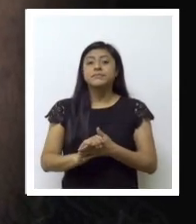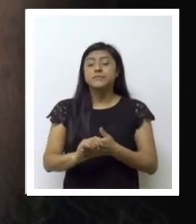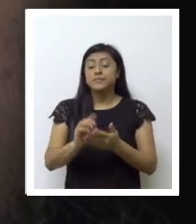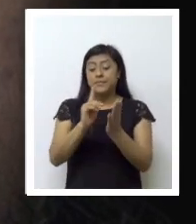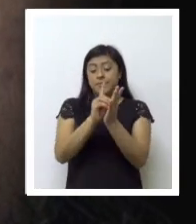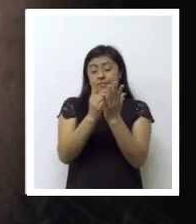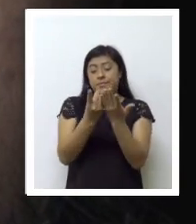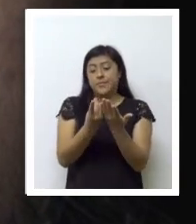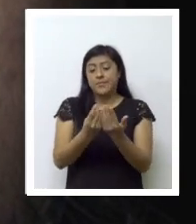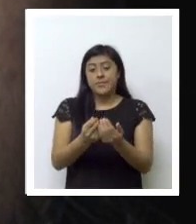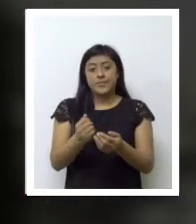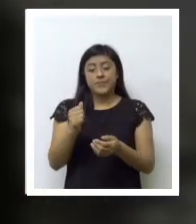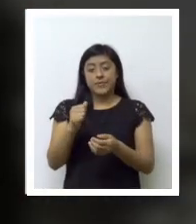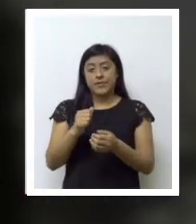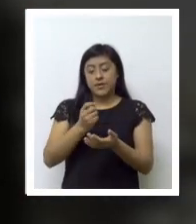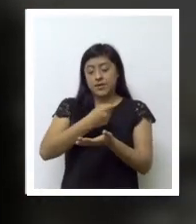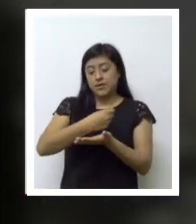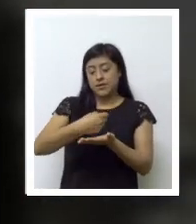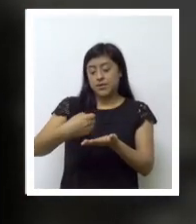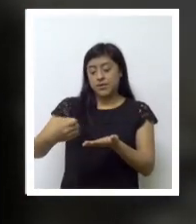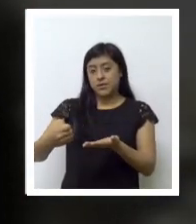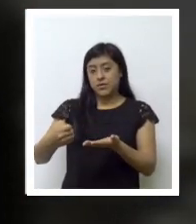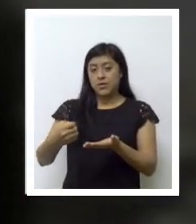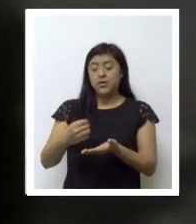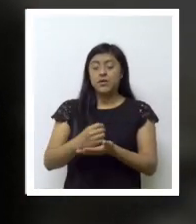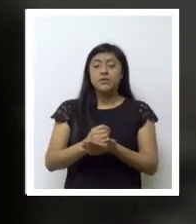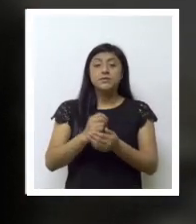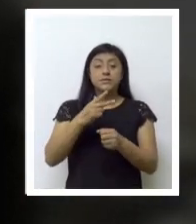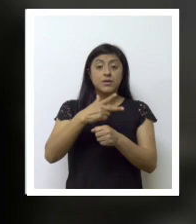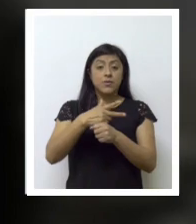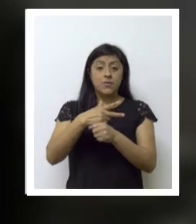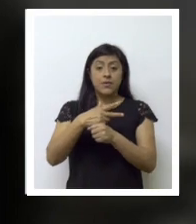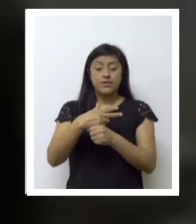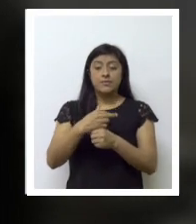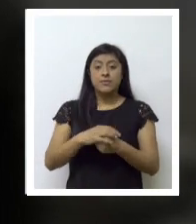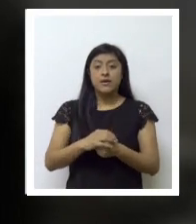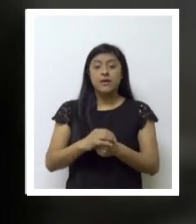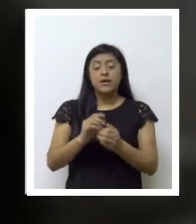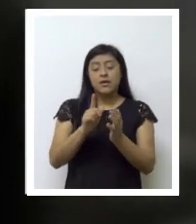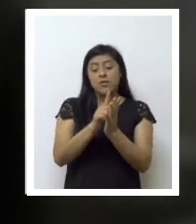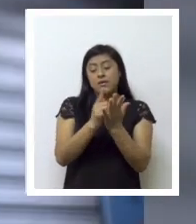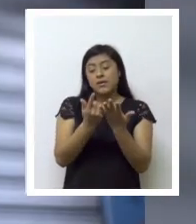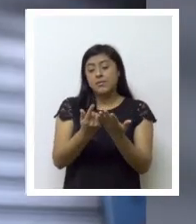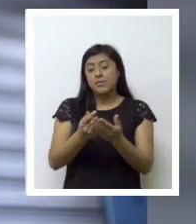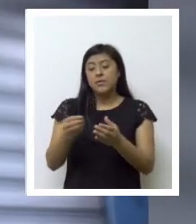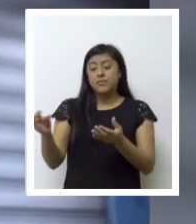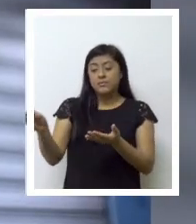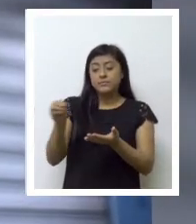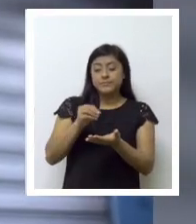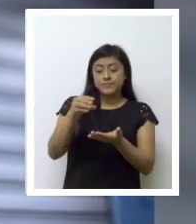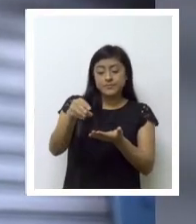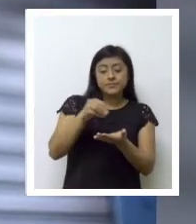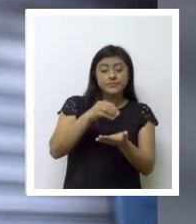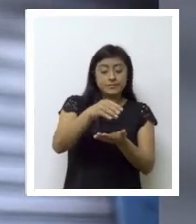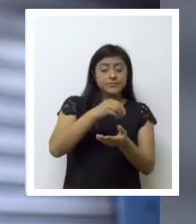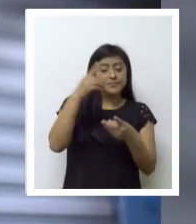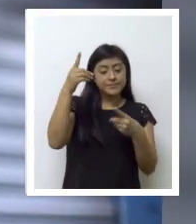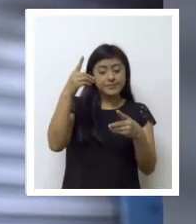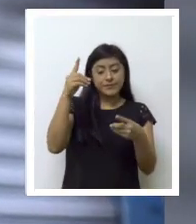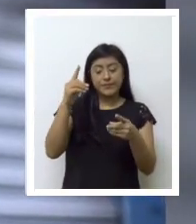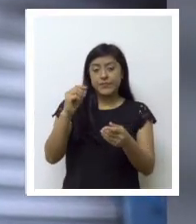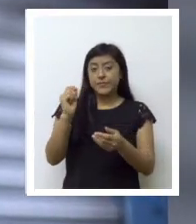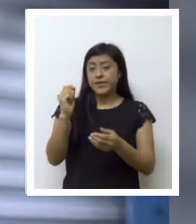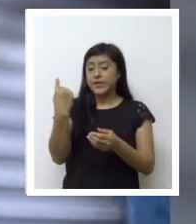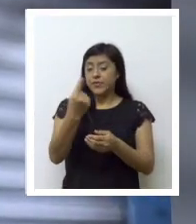1964. En el 2010 publicó el Diccionario de Autores y Críticos de Guatemala, una obra que recopila los datos